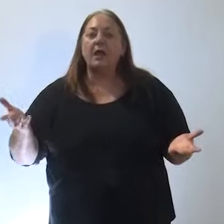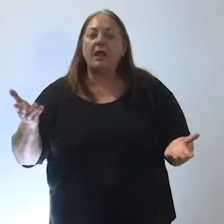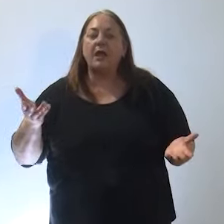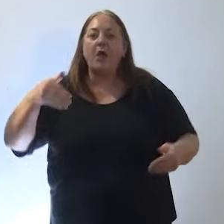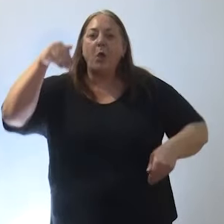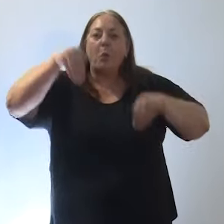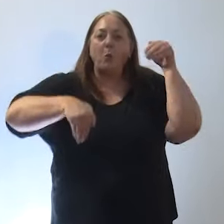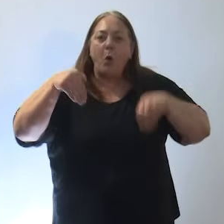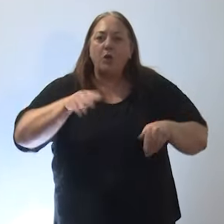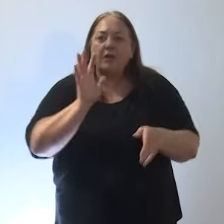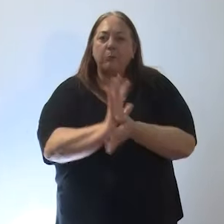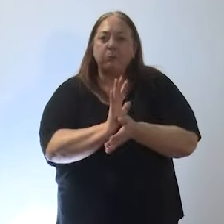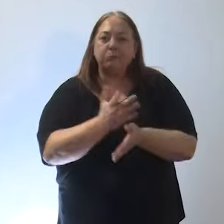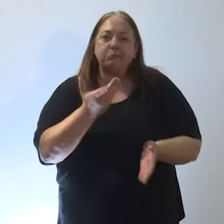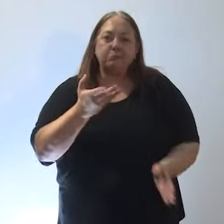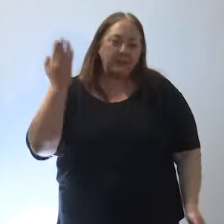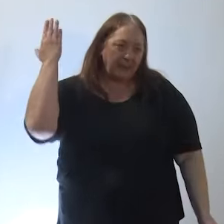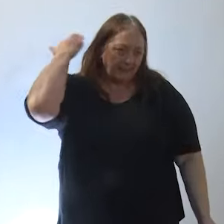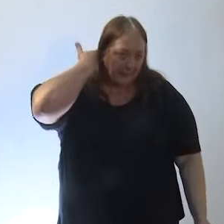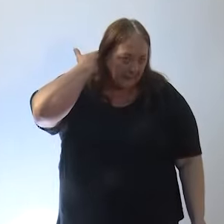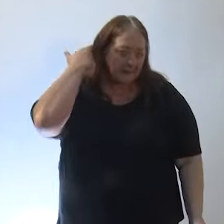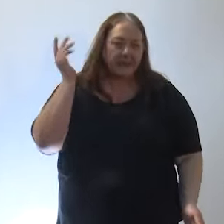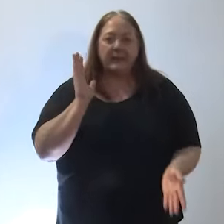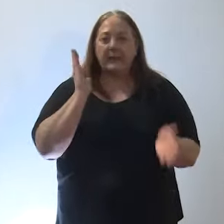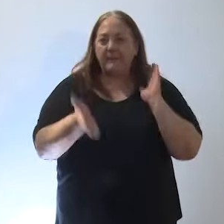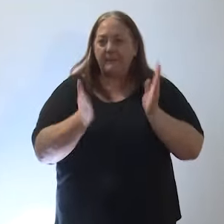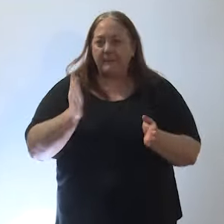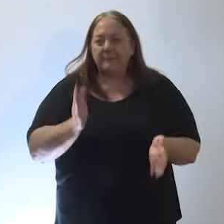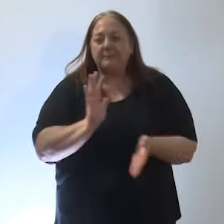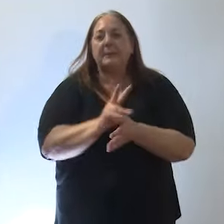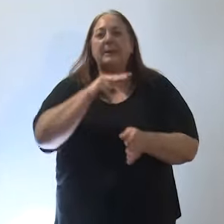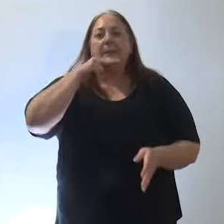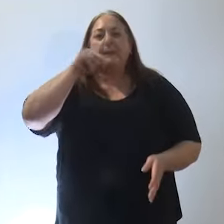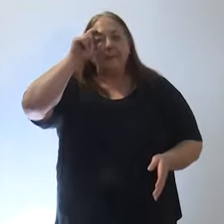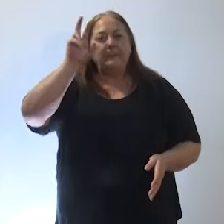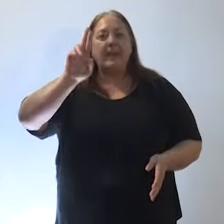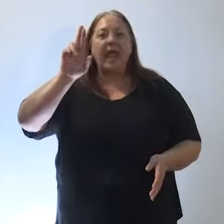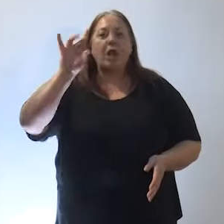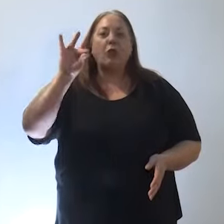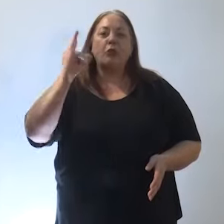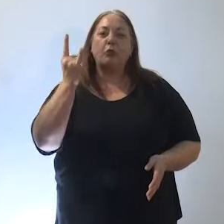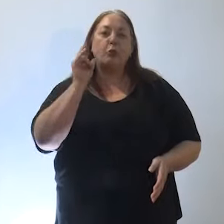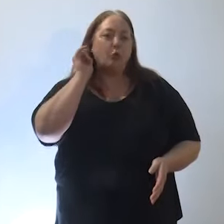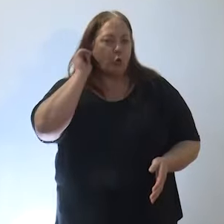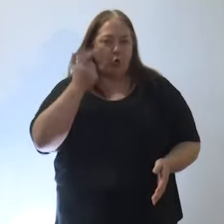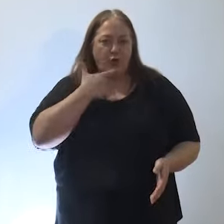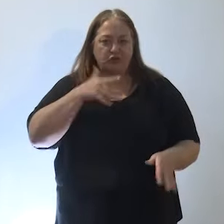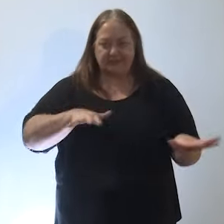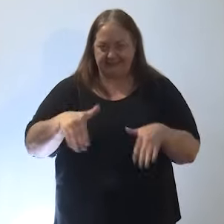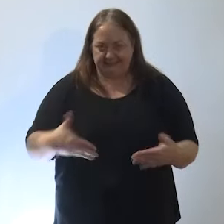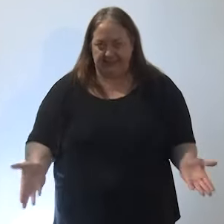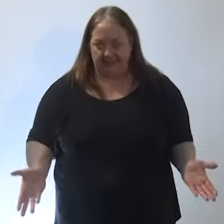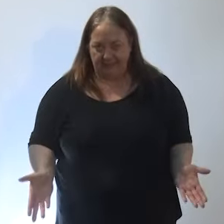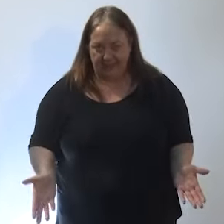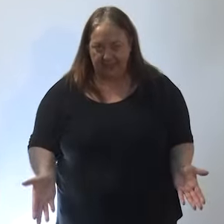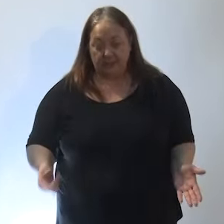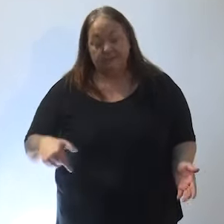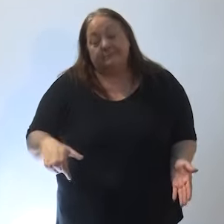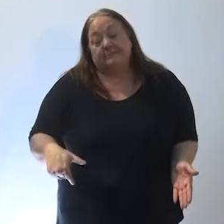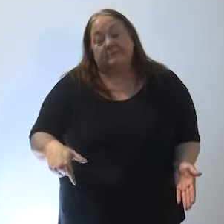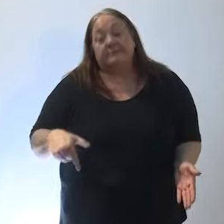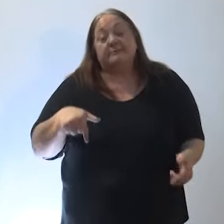sistema que permitió el ascenso social acá con poca con poco éxito Con como